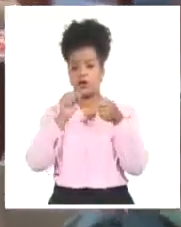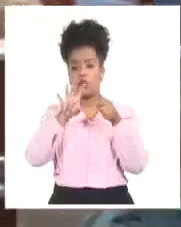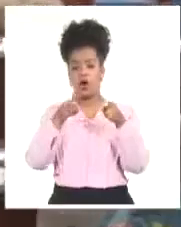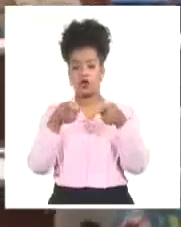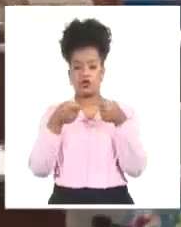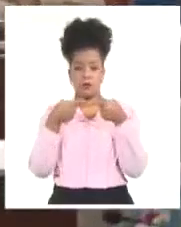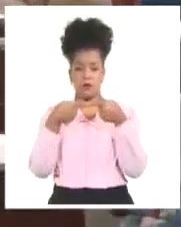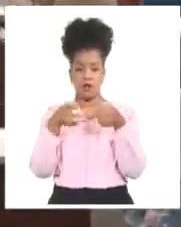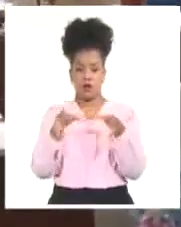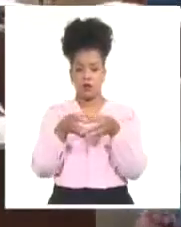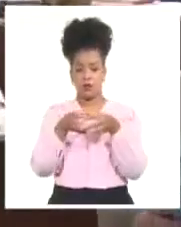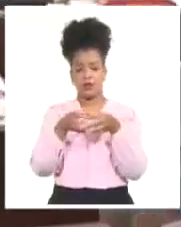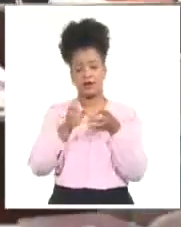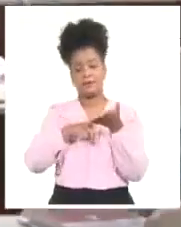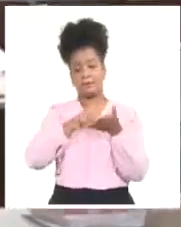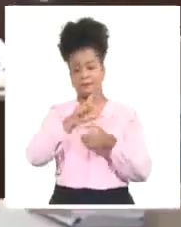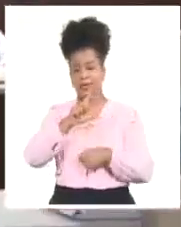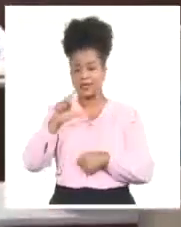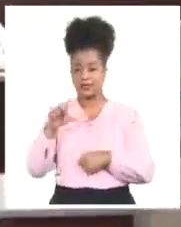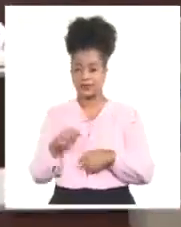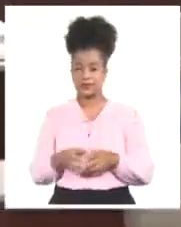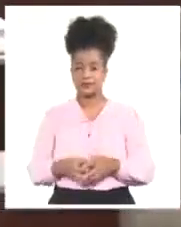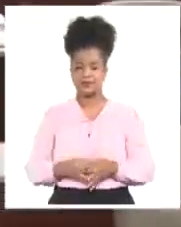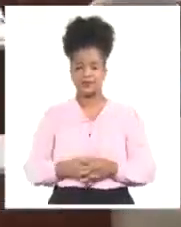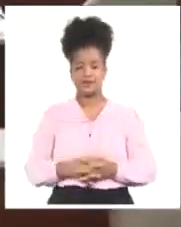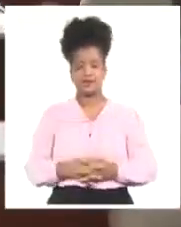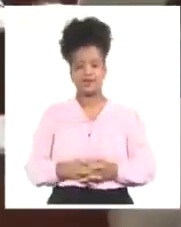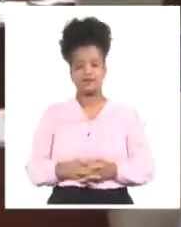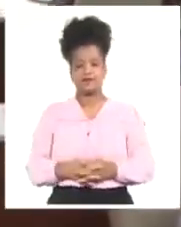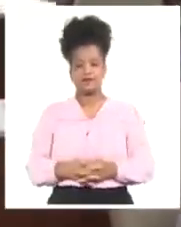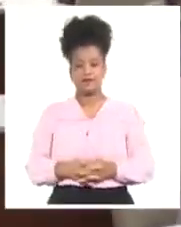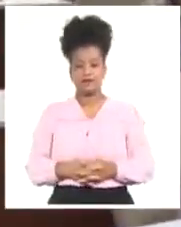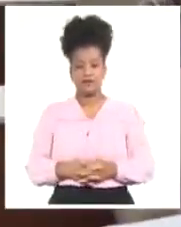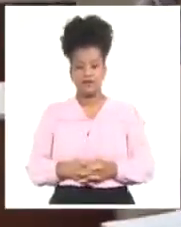Comité Central del Partido. Héctor Martínez, Sistema Informativo de la Televisión Cubana.